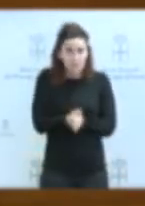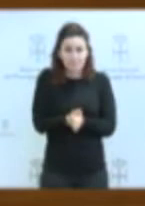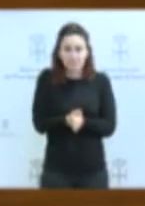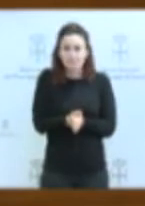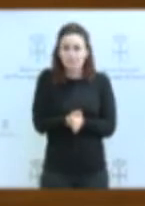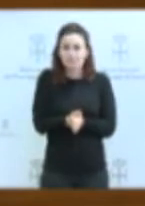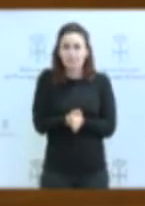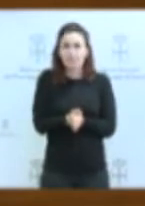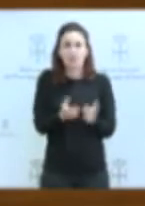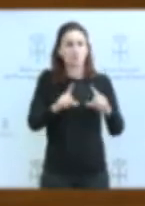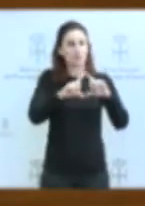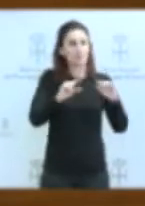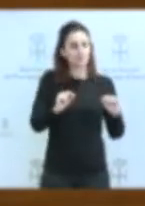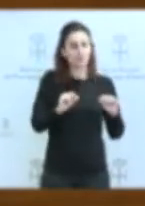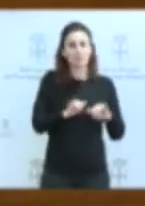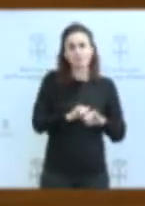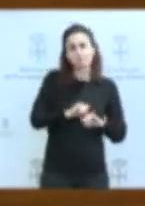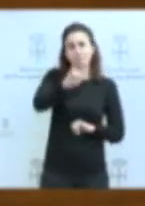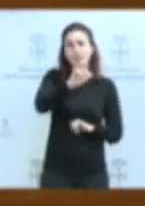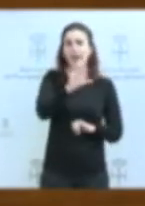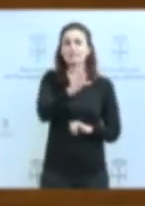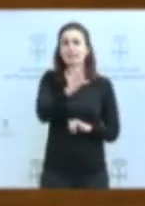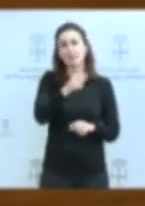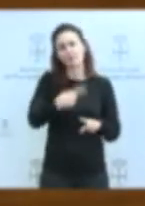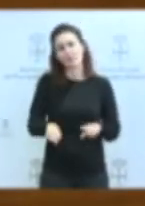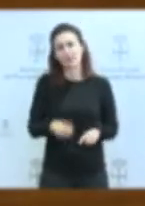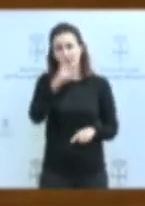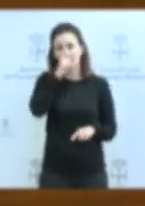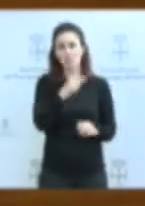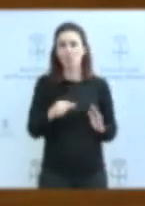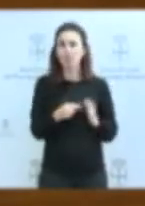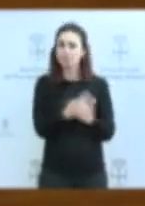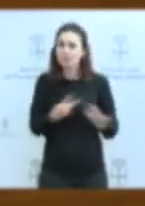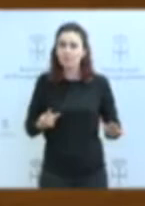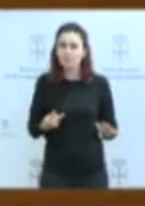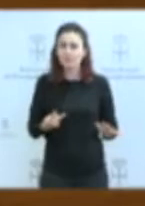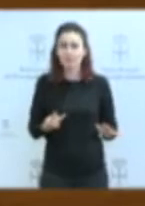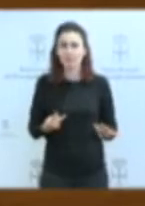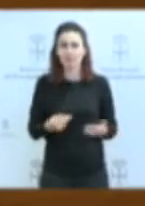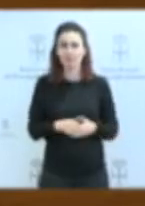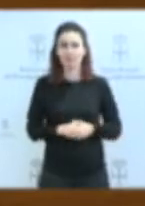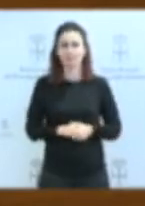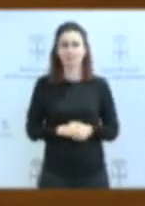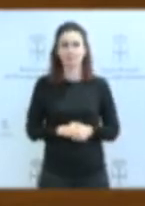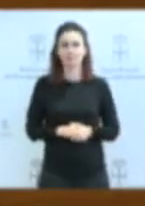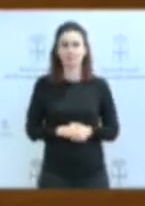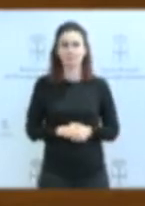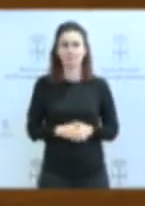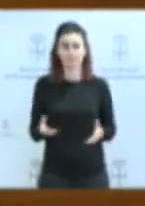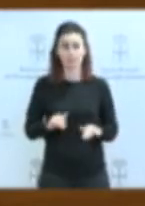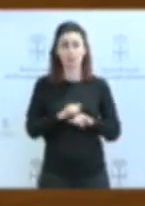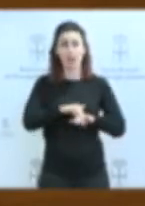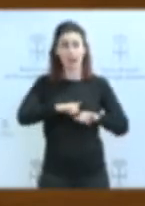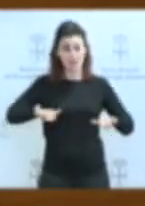último año 2017, como bien sabe usted. Mire, el aeropuerto de Stansted es el aeropuerto no solo de Londres,